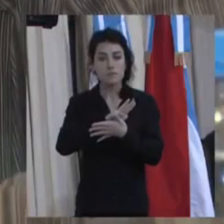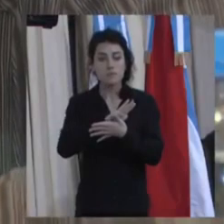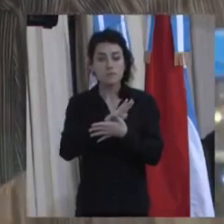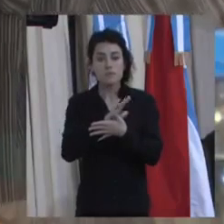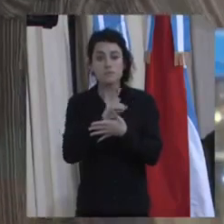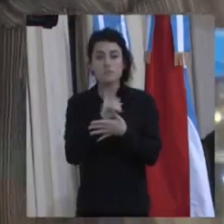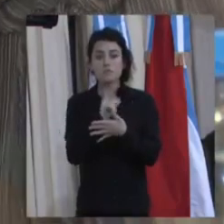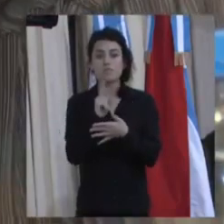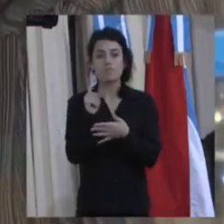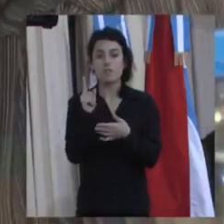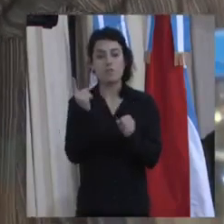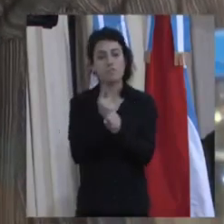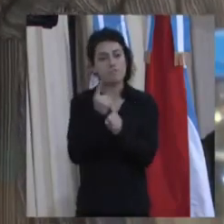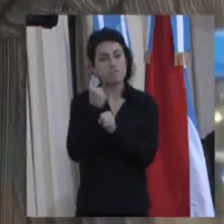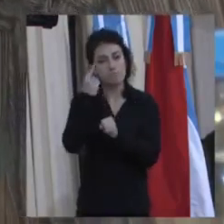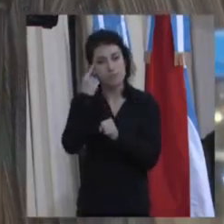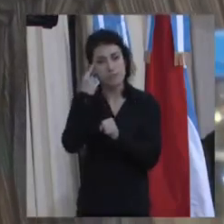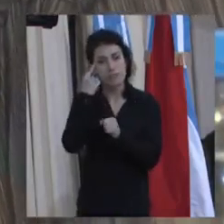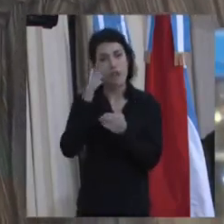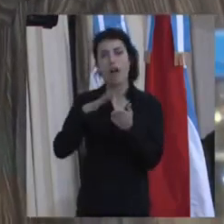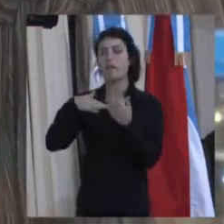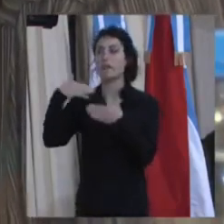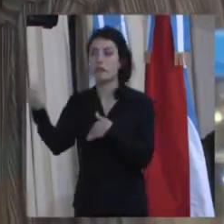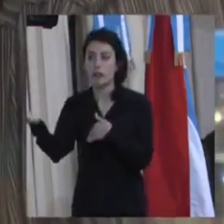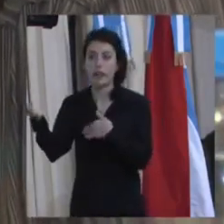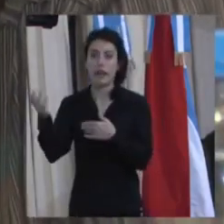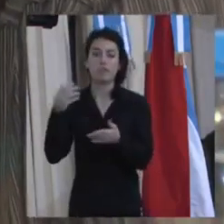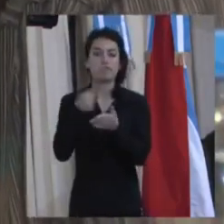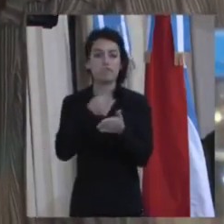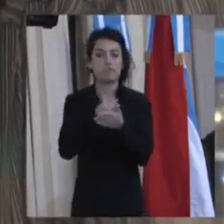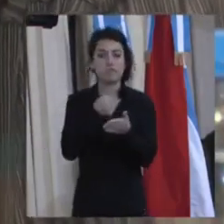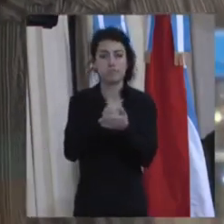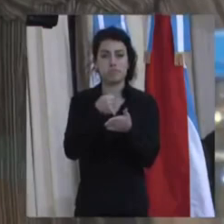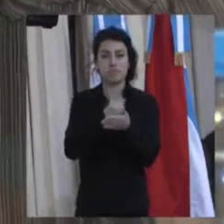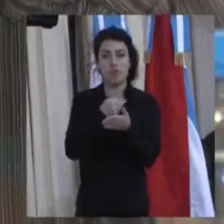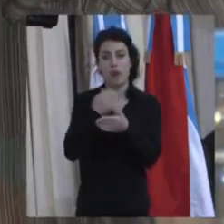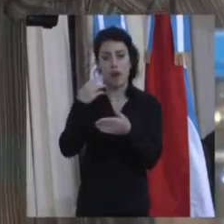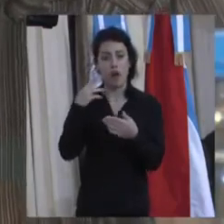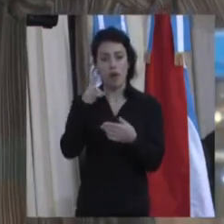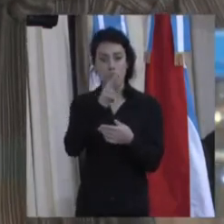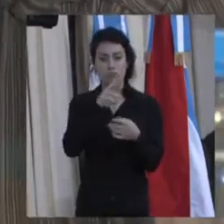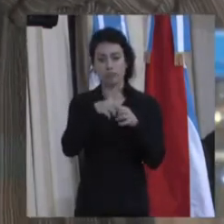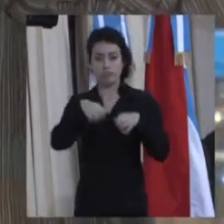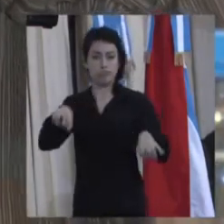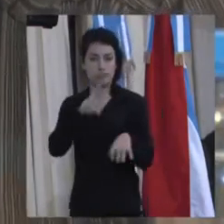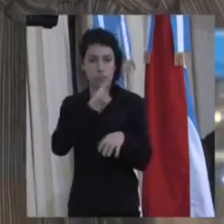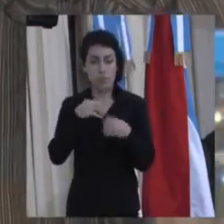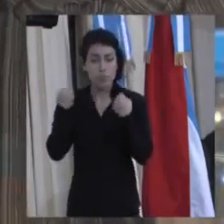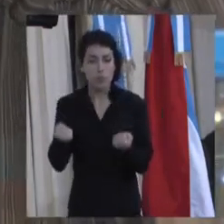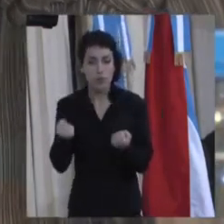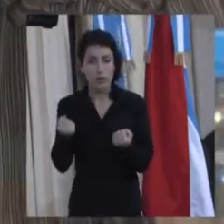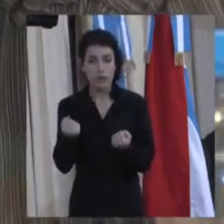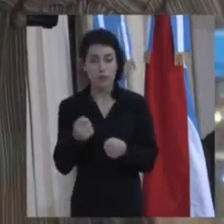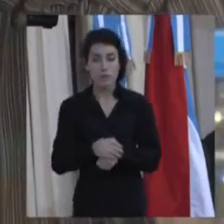no puede ser pensada por fuera de la lucha contra el patriarcado. Entonces, vamos a señalar de que esa no